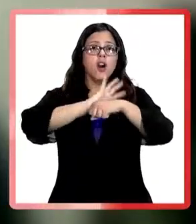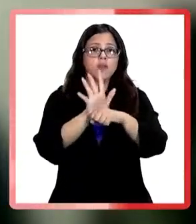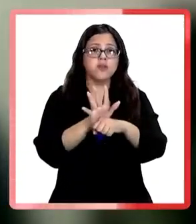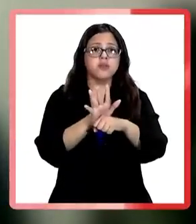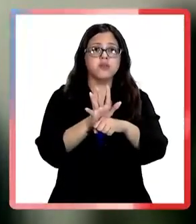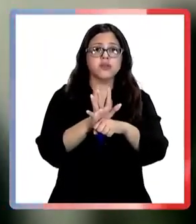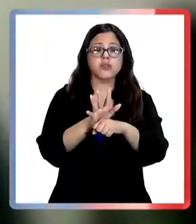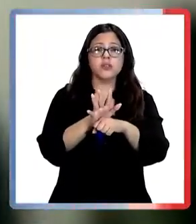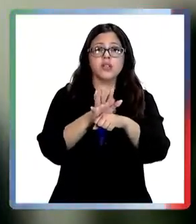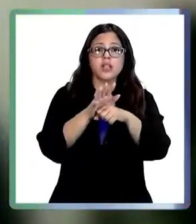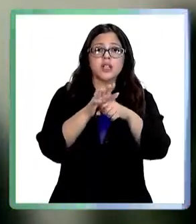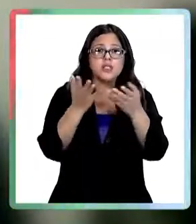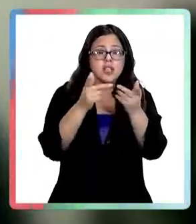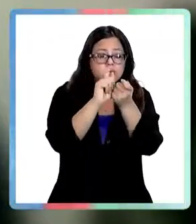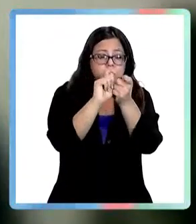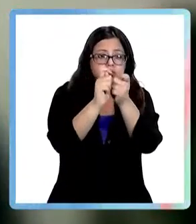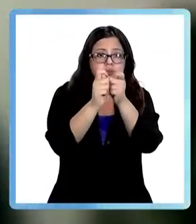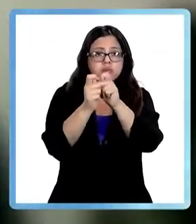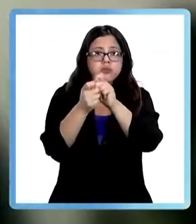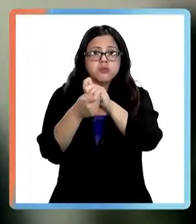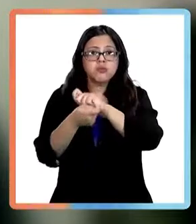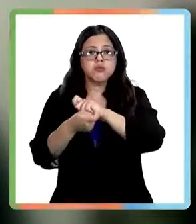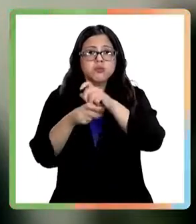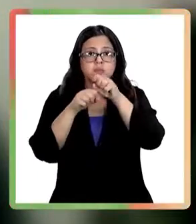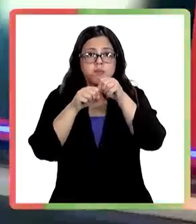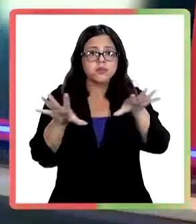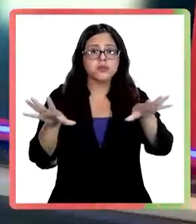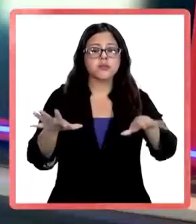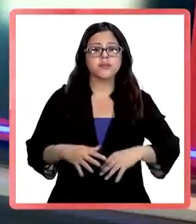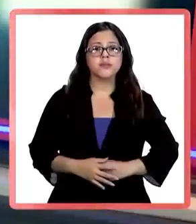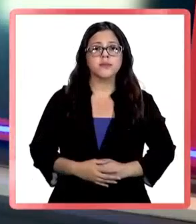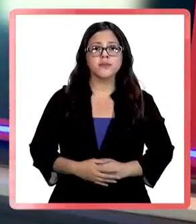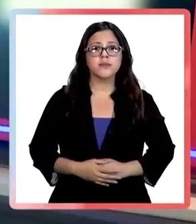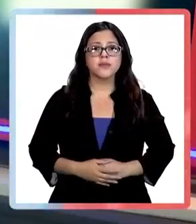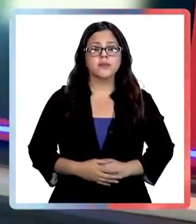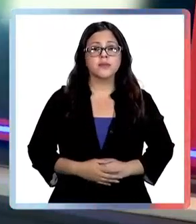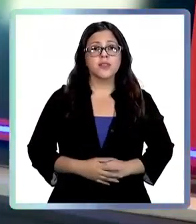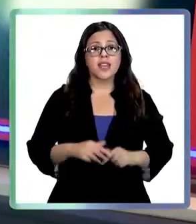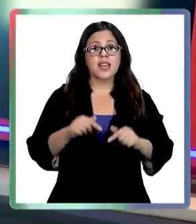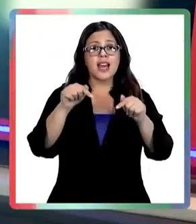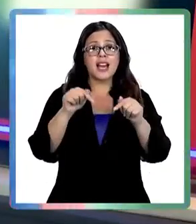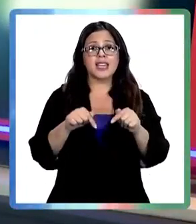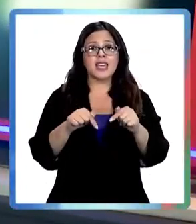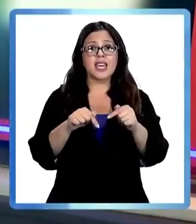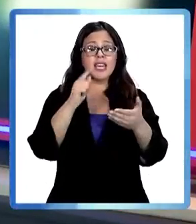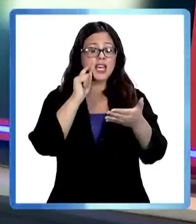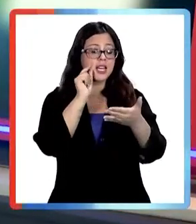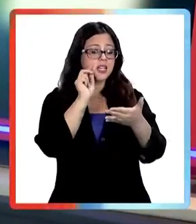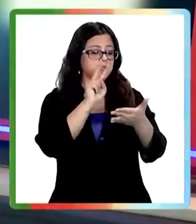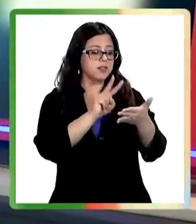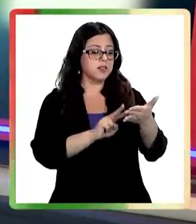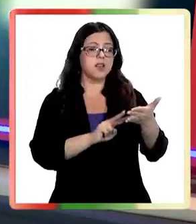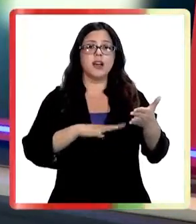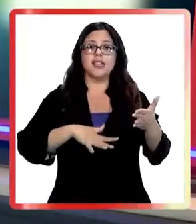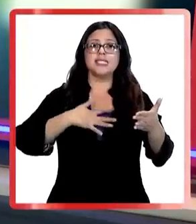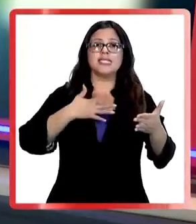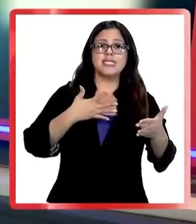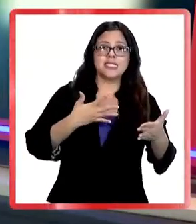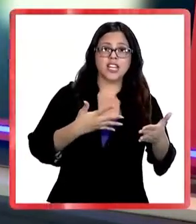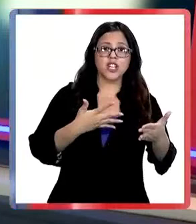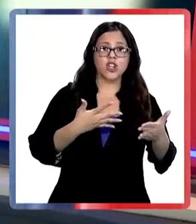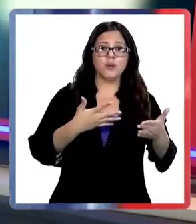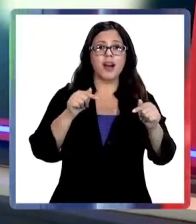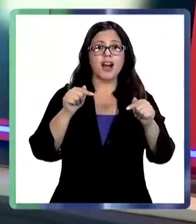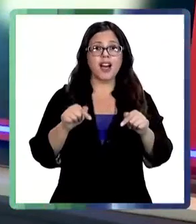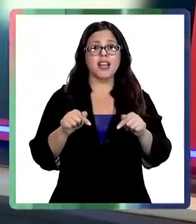encontrando nuevos susceptibles y así seguir con la circulación viral. Fíjese que tengo aquí entre mis apuntes los síntomas de todavía